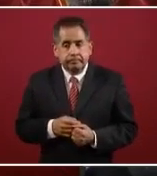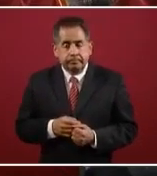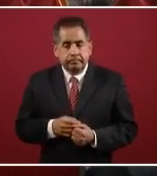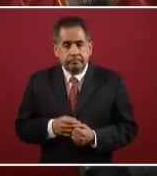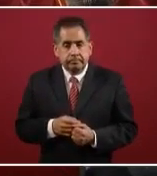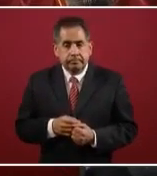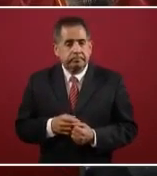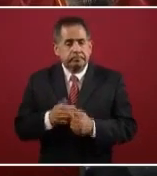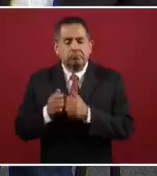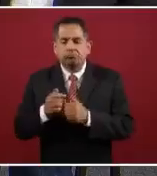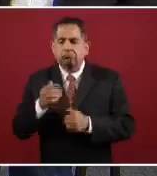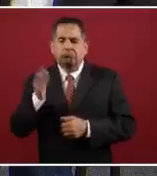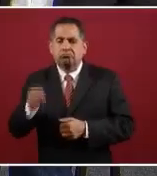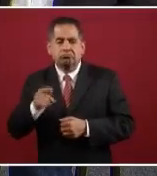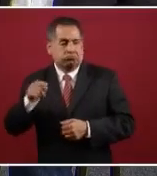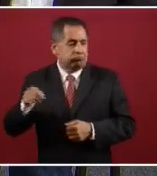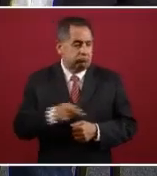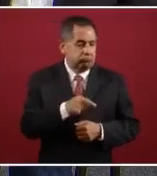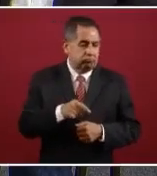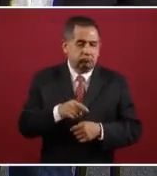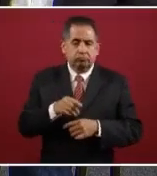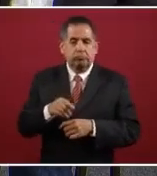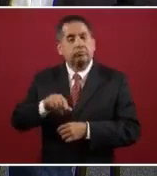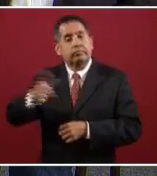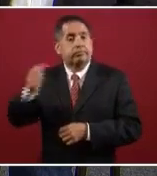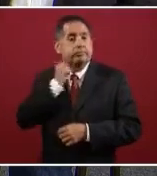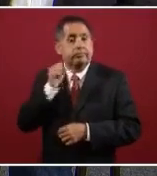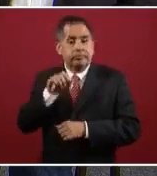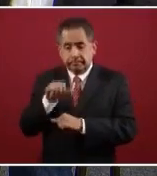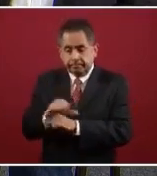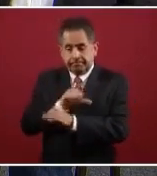un suplente que también es muy bueno,